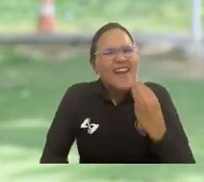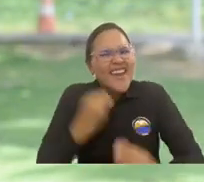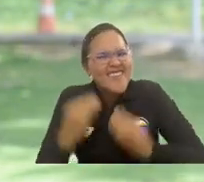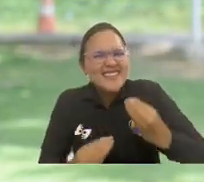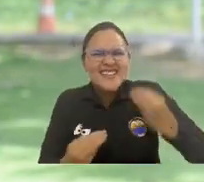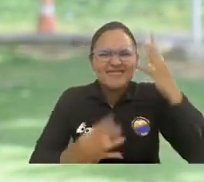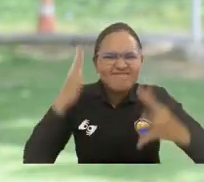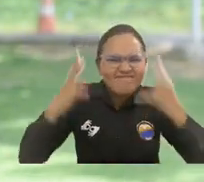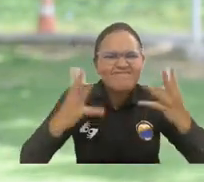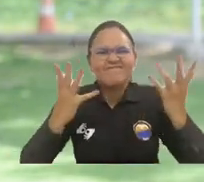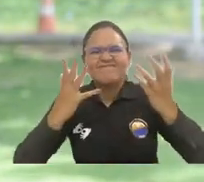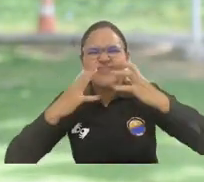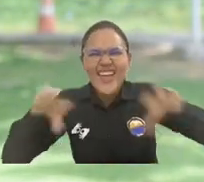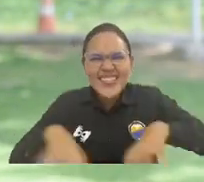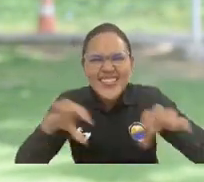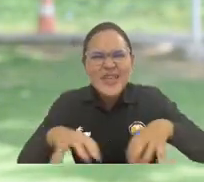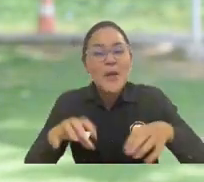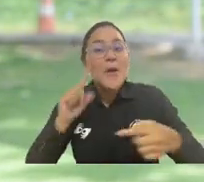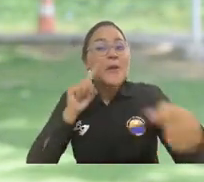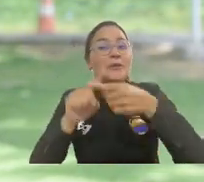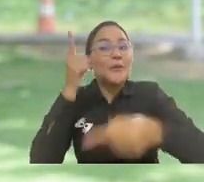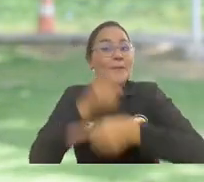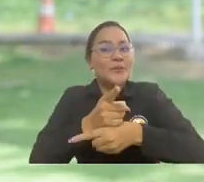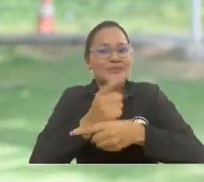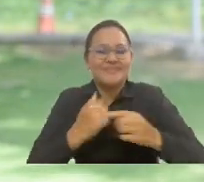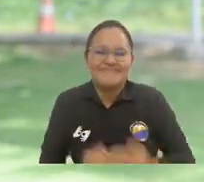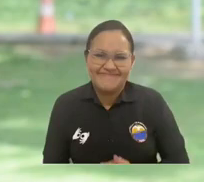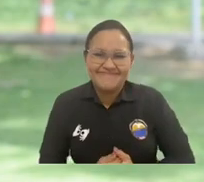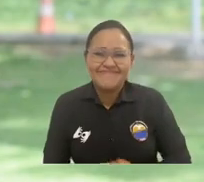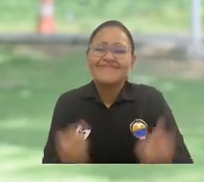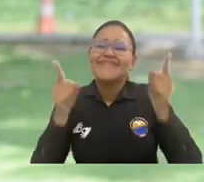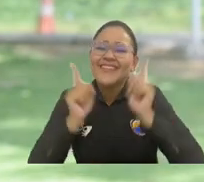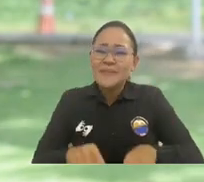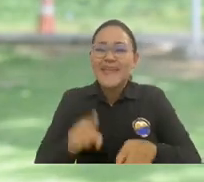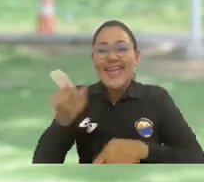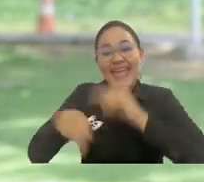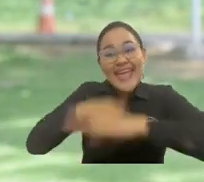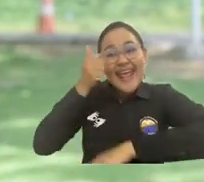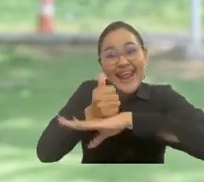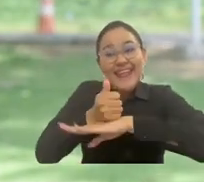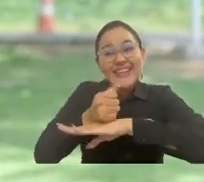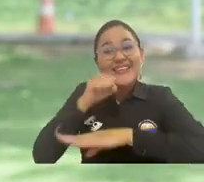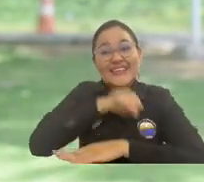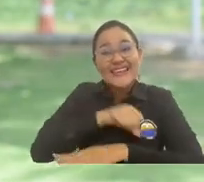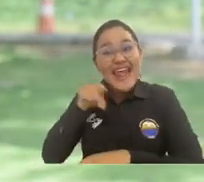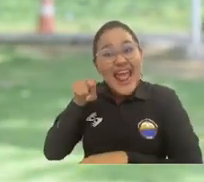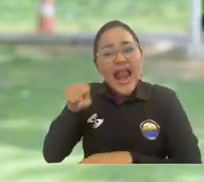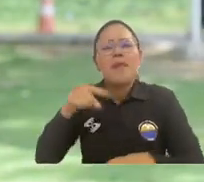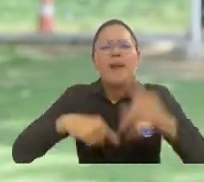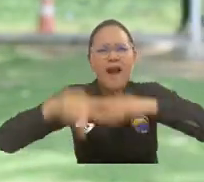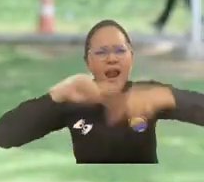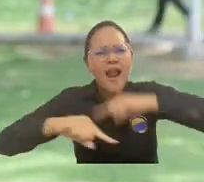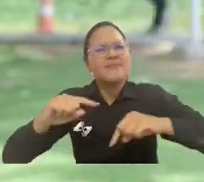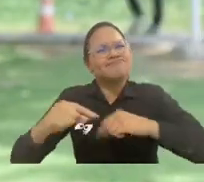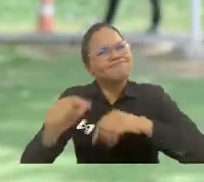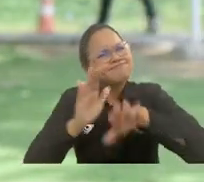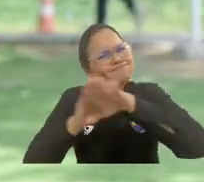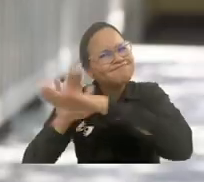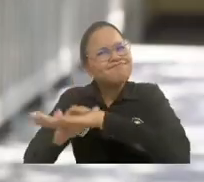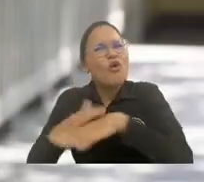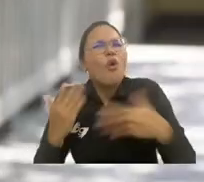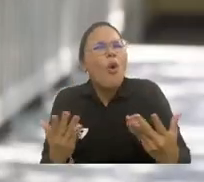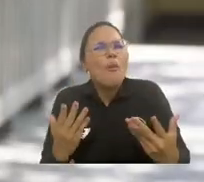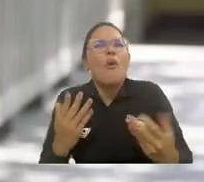dentro de unos años Cómo será la universidad dentro de 100 años qué queremos lograr y Qué acciones concretas vamos a trabajar el día de hoy para llegar a esa visión que